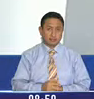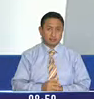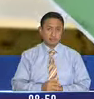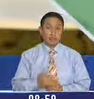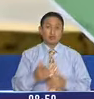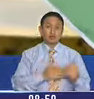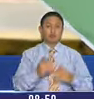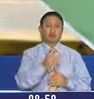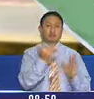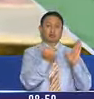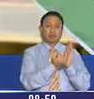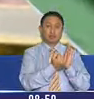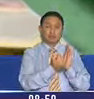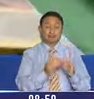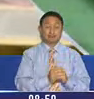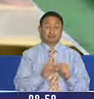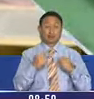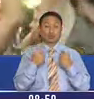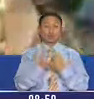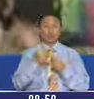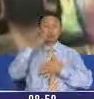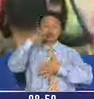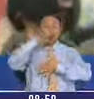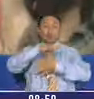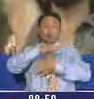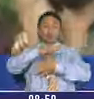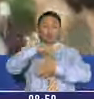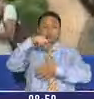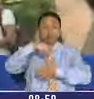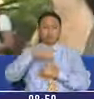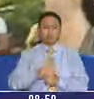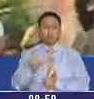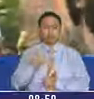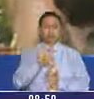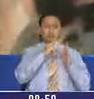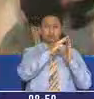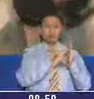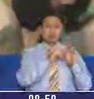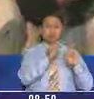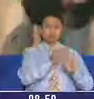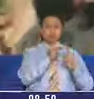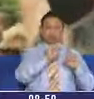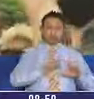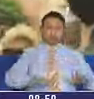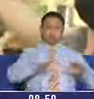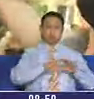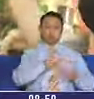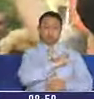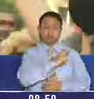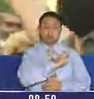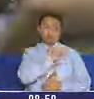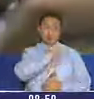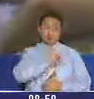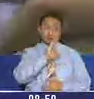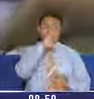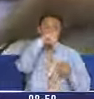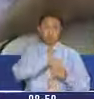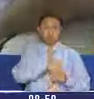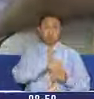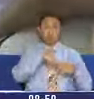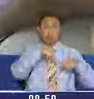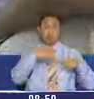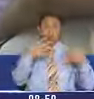identidad. La población LGBTIQ+, también tiene requerimientos específicos en el espacio académico que permitan su inclusión